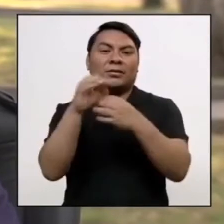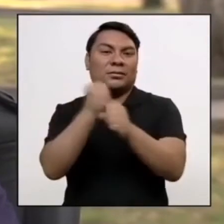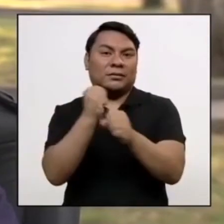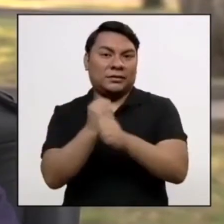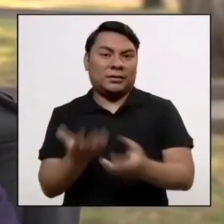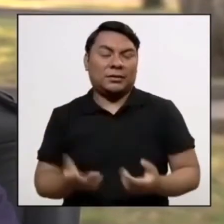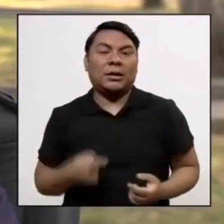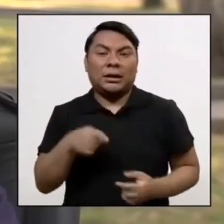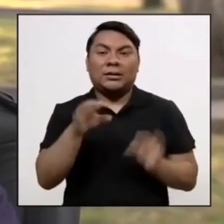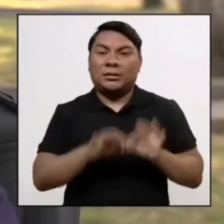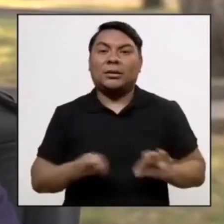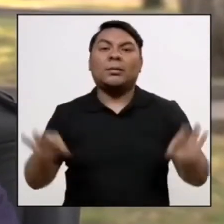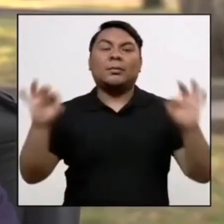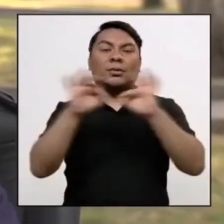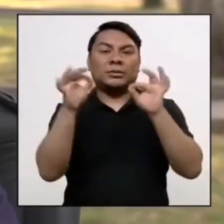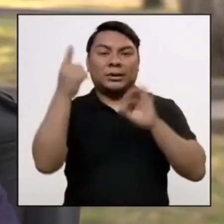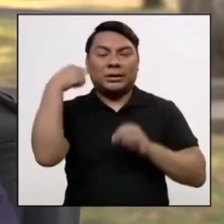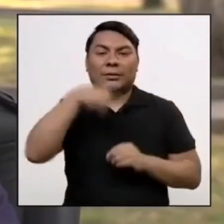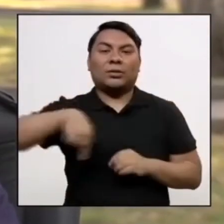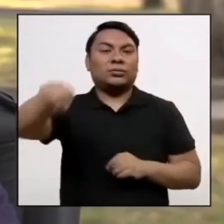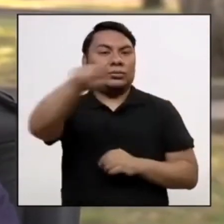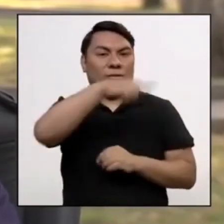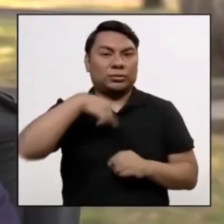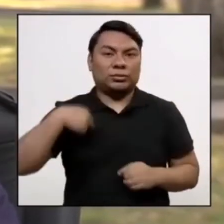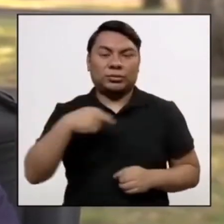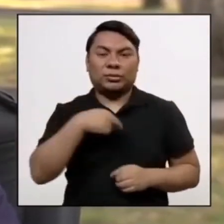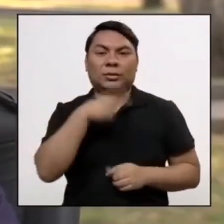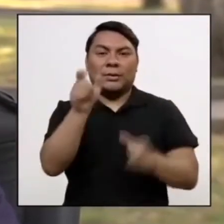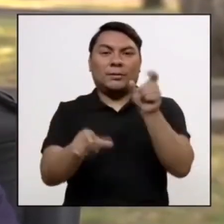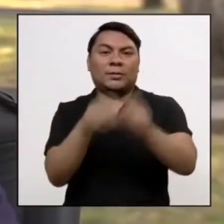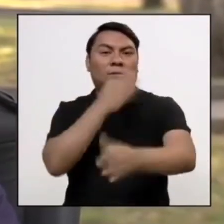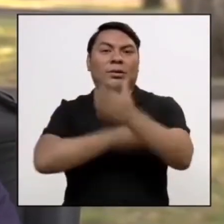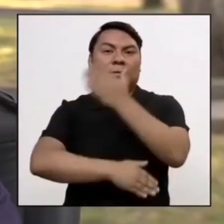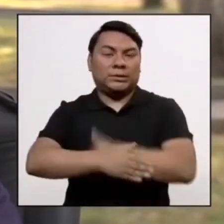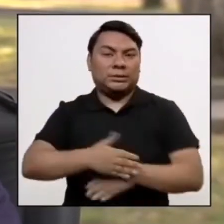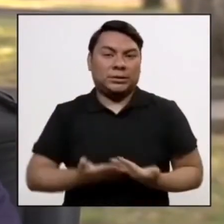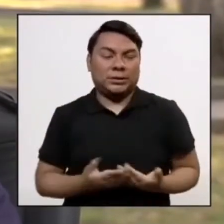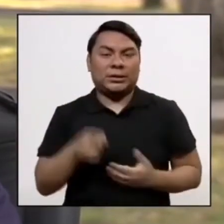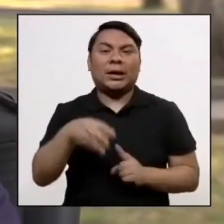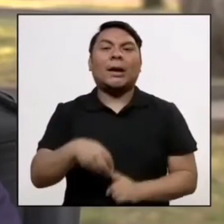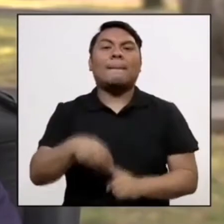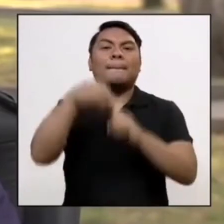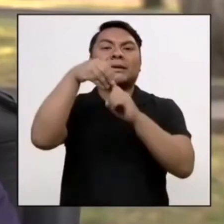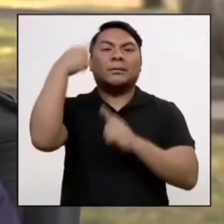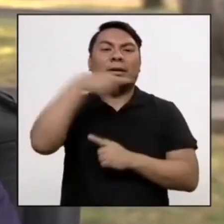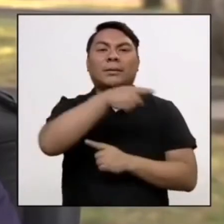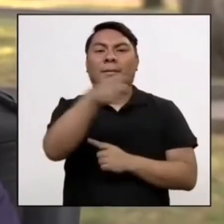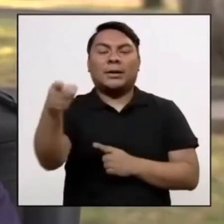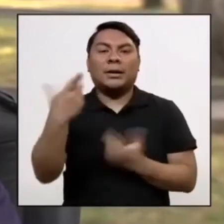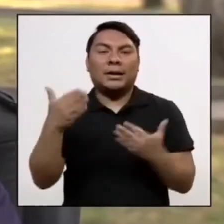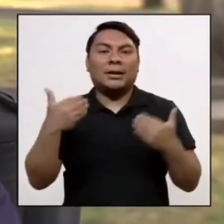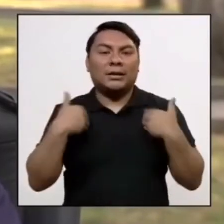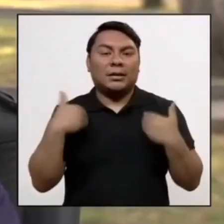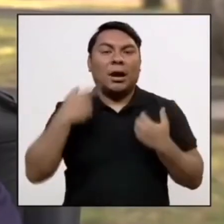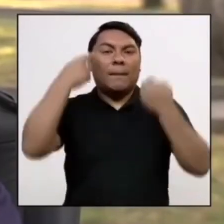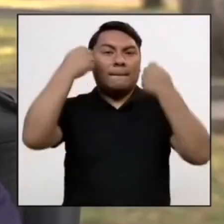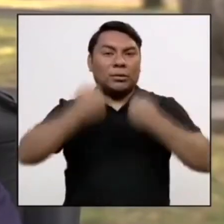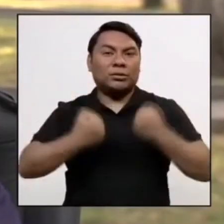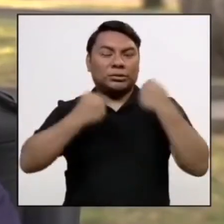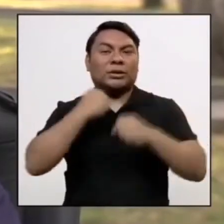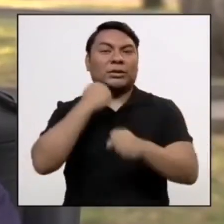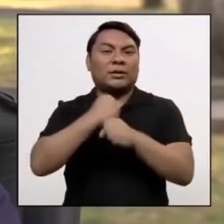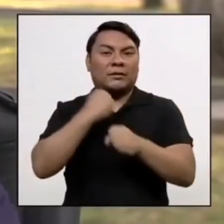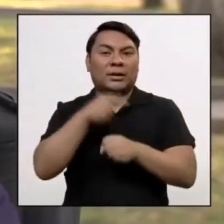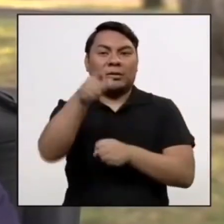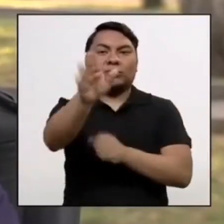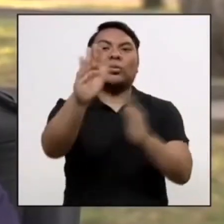esto va a ser muy importante para todos nosotros, para las personas con discapacidad, especialmente para aquellas que tienen la posibilidad de trabajar